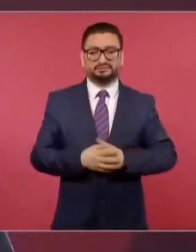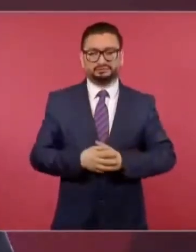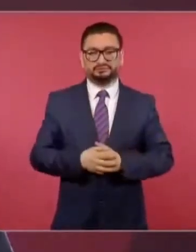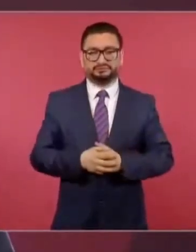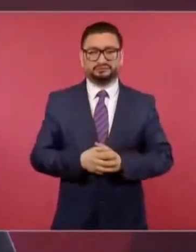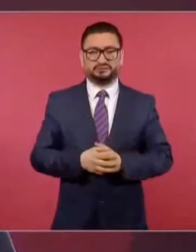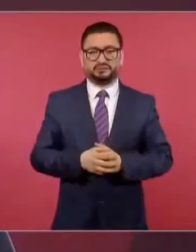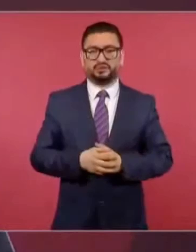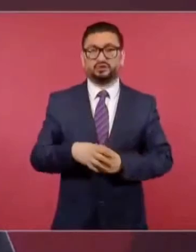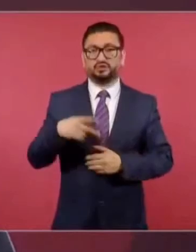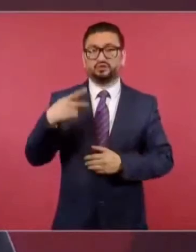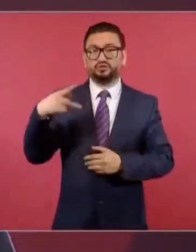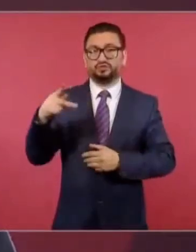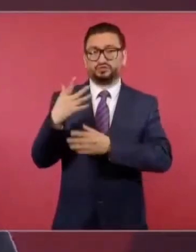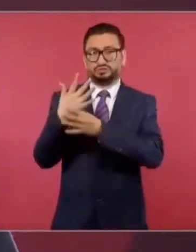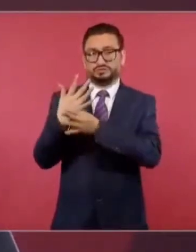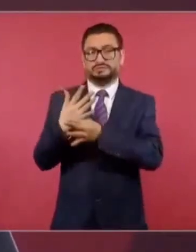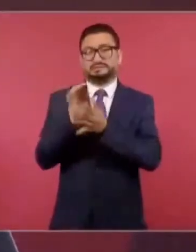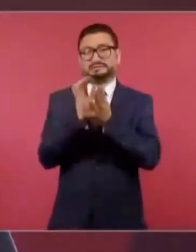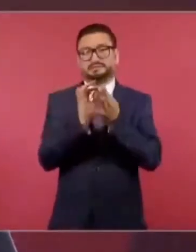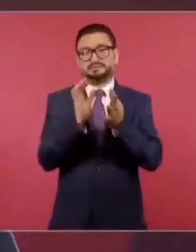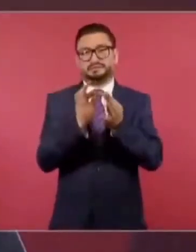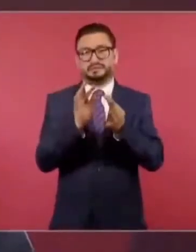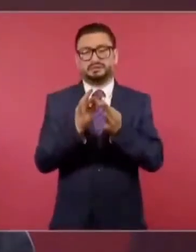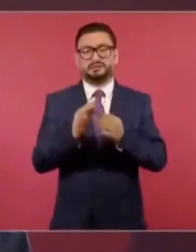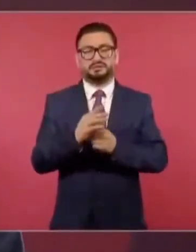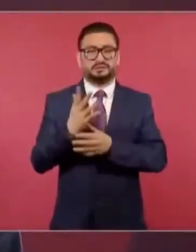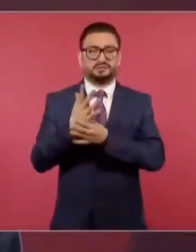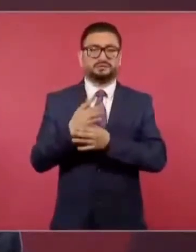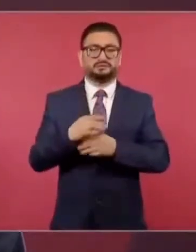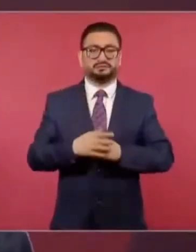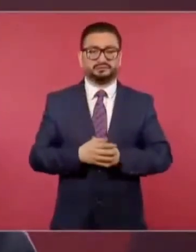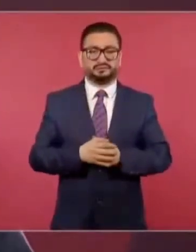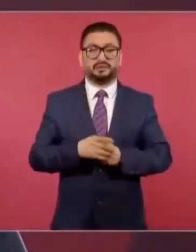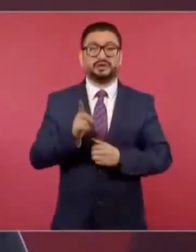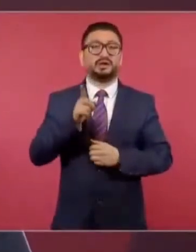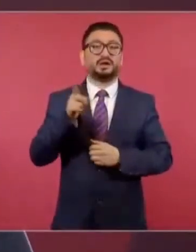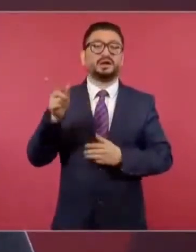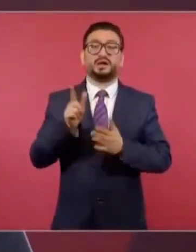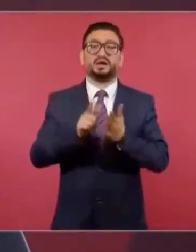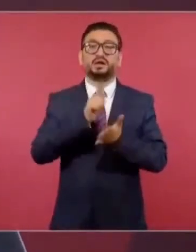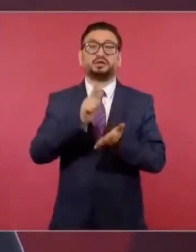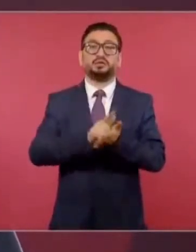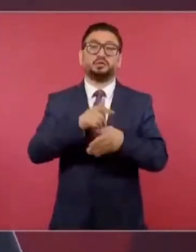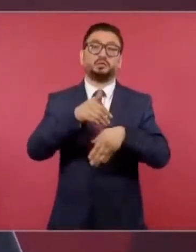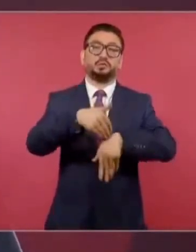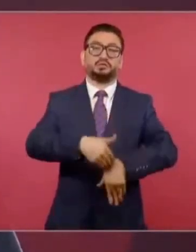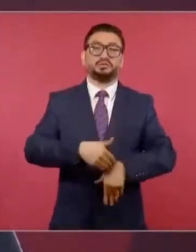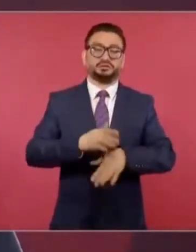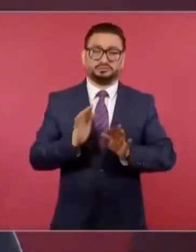Entonces su argumento era que habían actuado de manera legal,